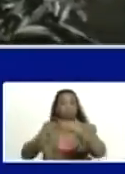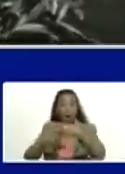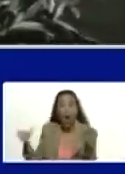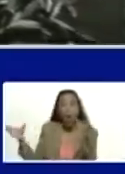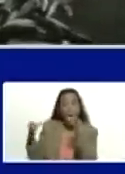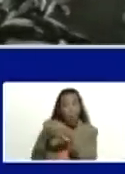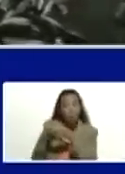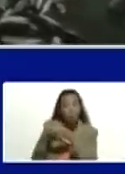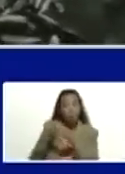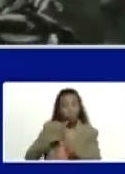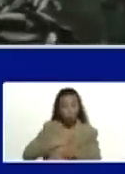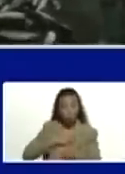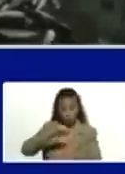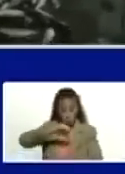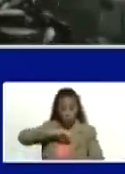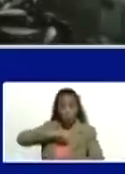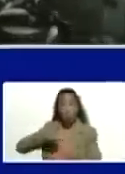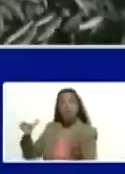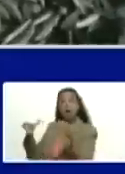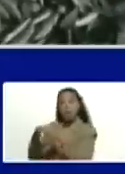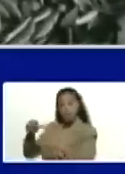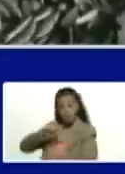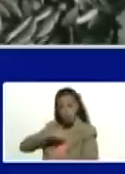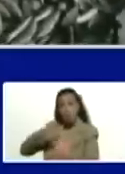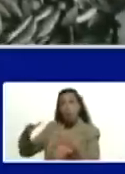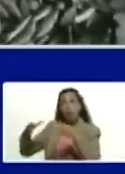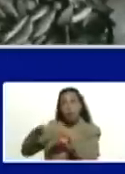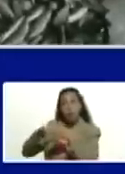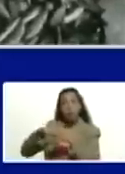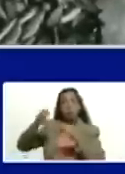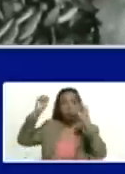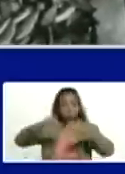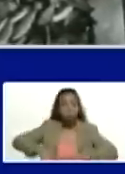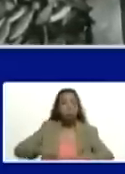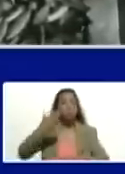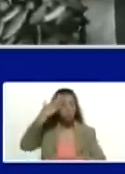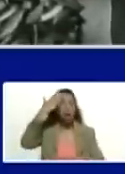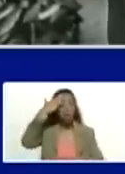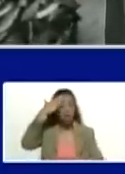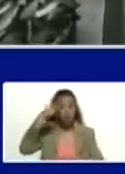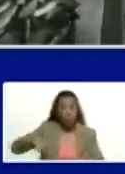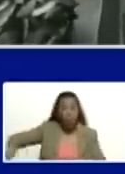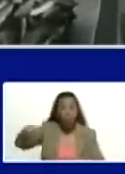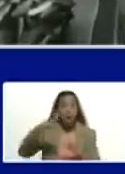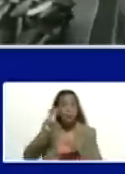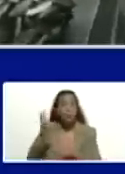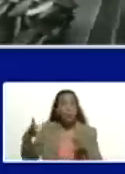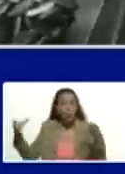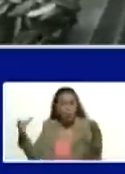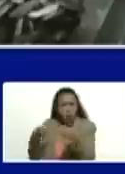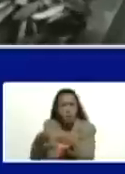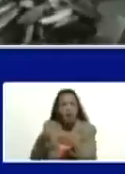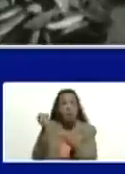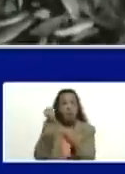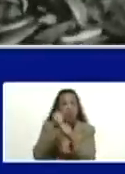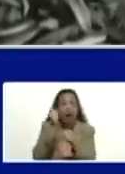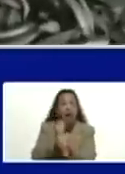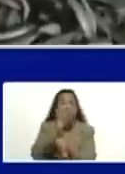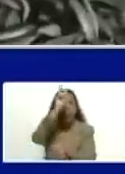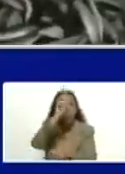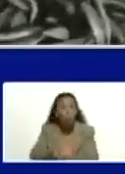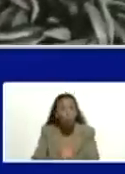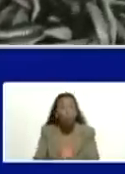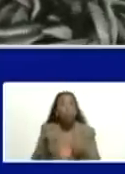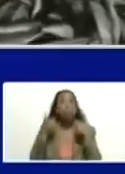equipo. Somos un equipo. Me alegra mucho saber que somos un equipo y que trabajamos en equipo.